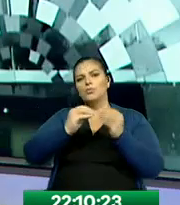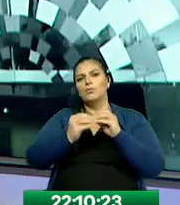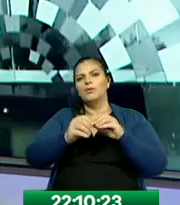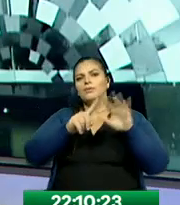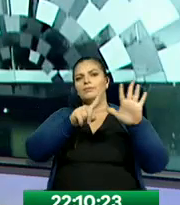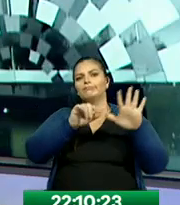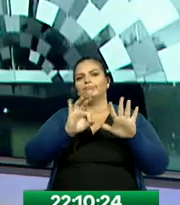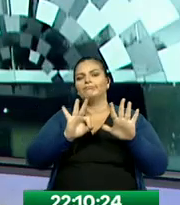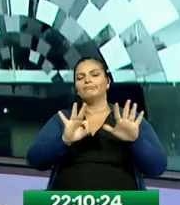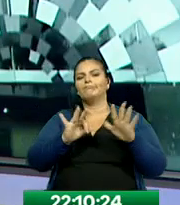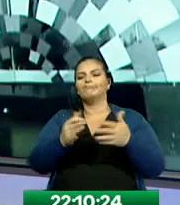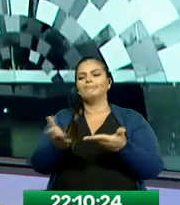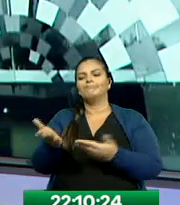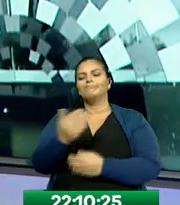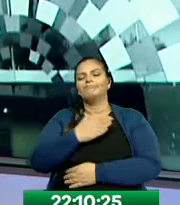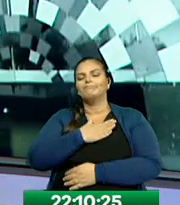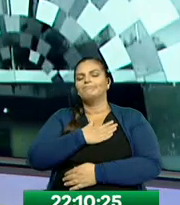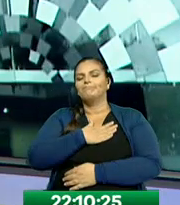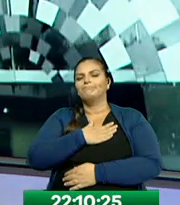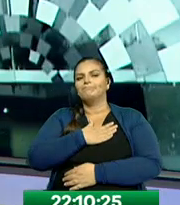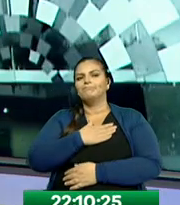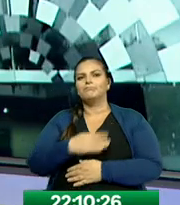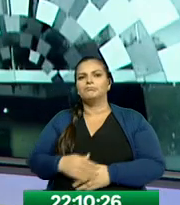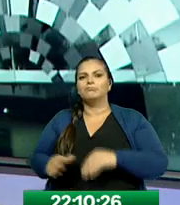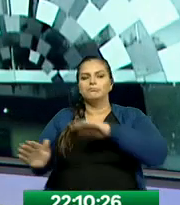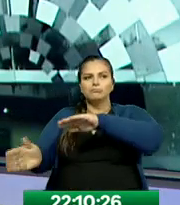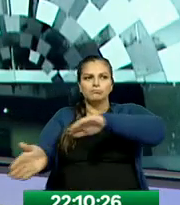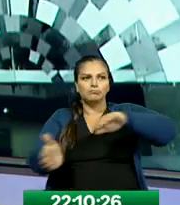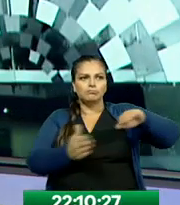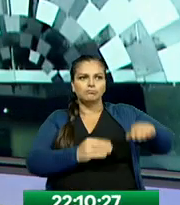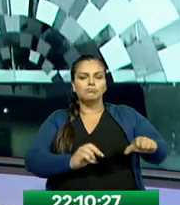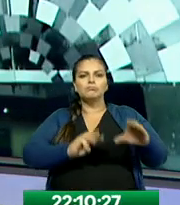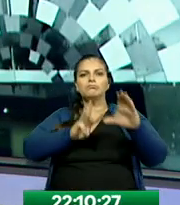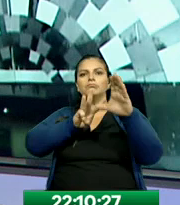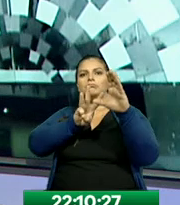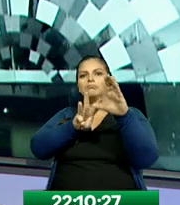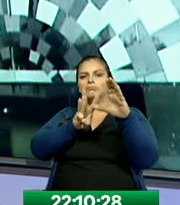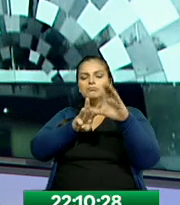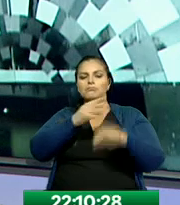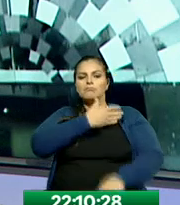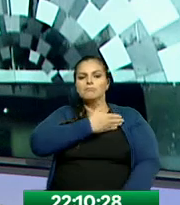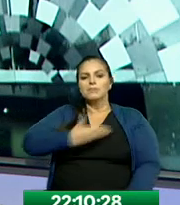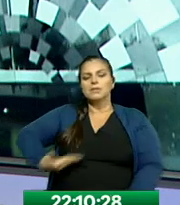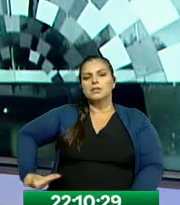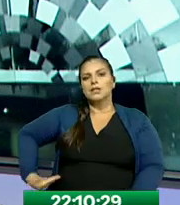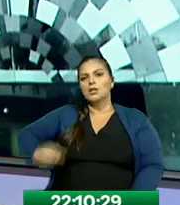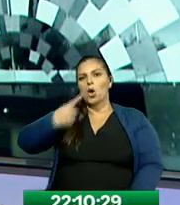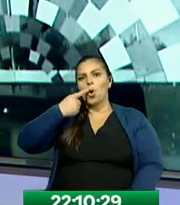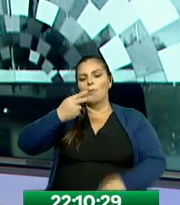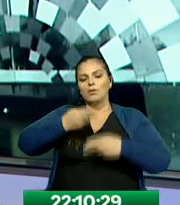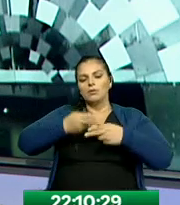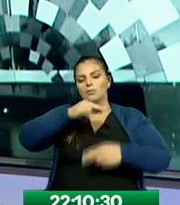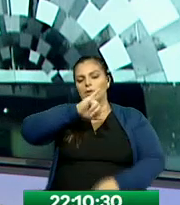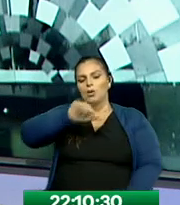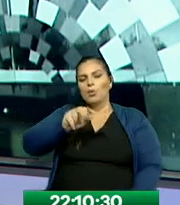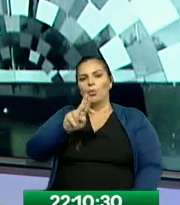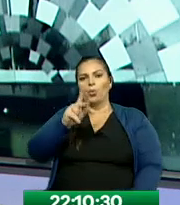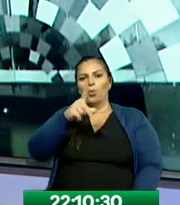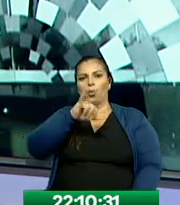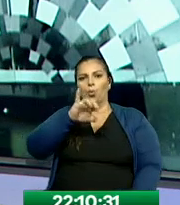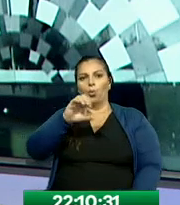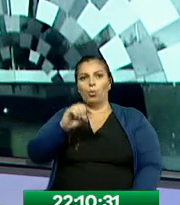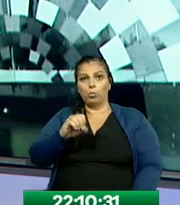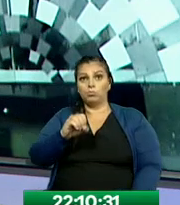El presidente del Consejo de Participación Ciudadana y Control Social, Julio César Trujillo, exigió al